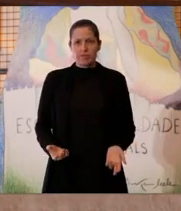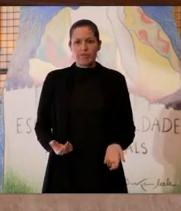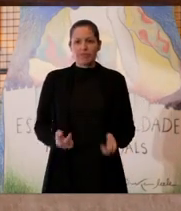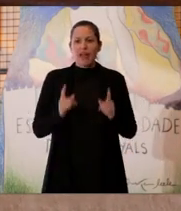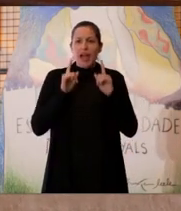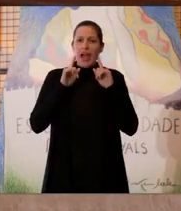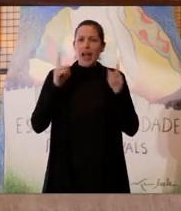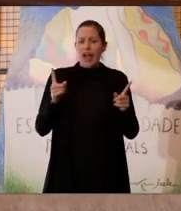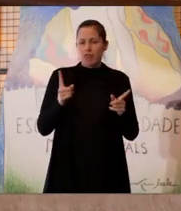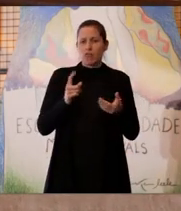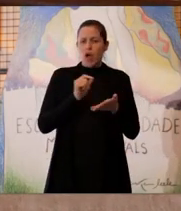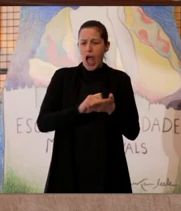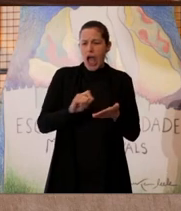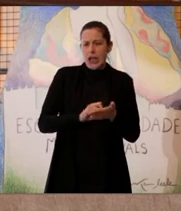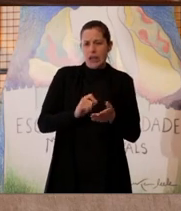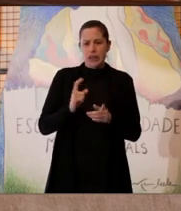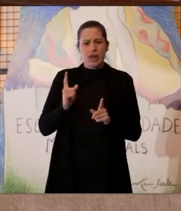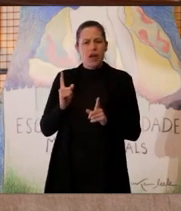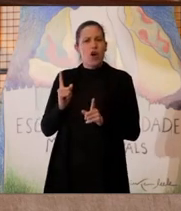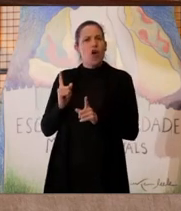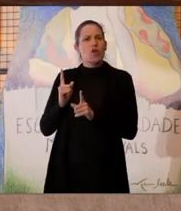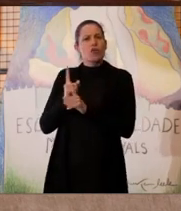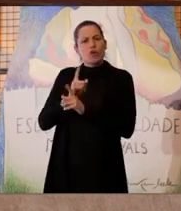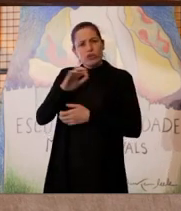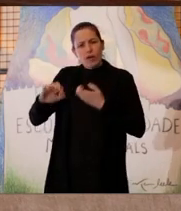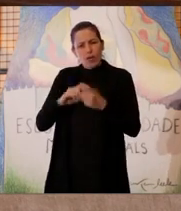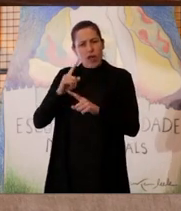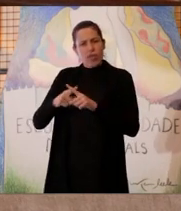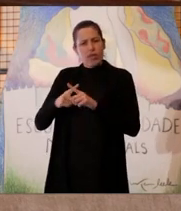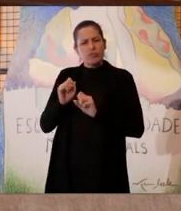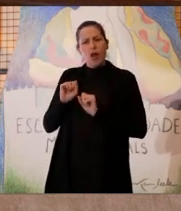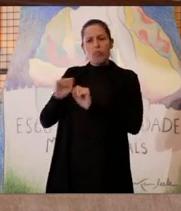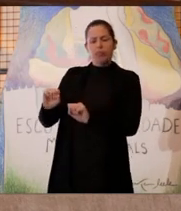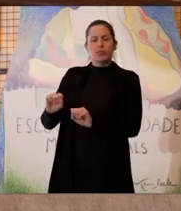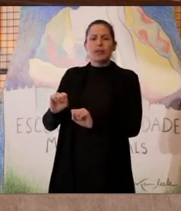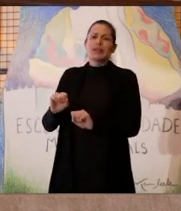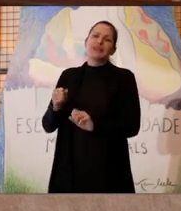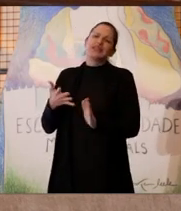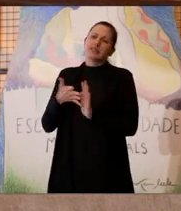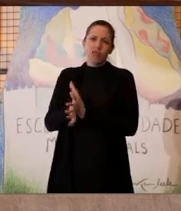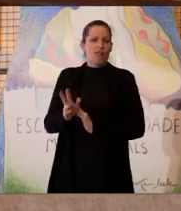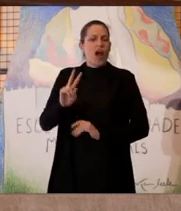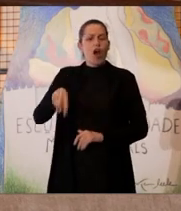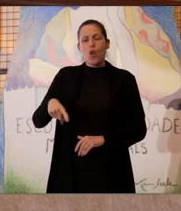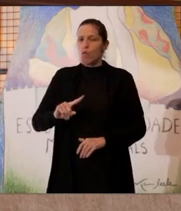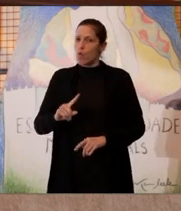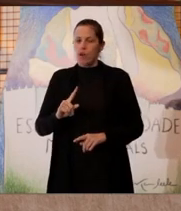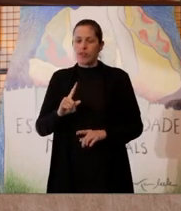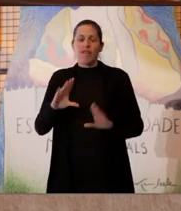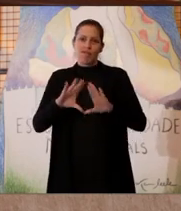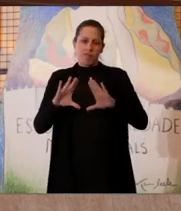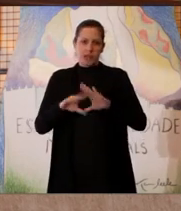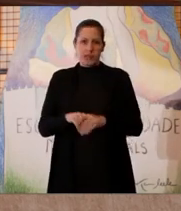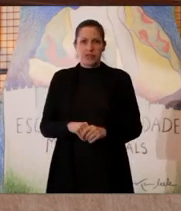se sustrae a la lucha contra la violencia sexual No es una agenda feminista luego ya meteremos lo que tú